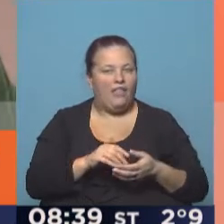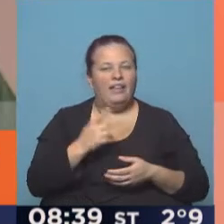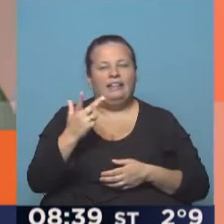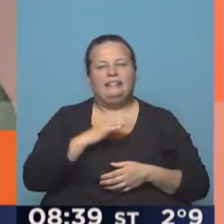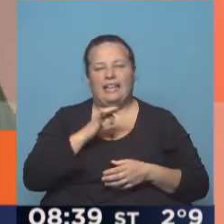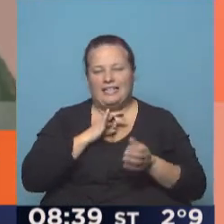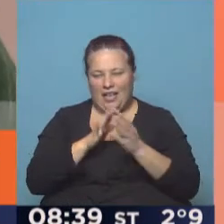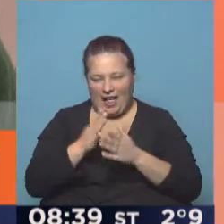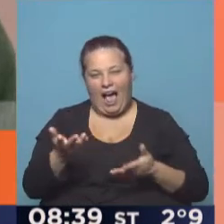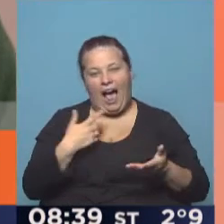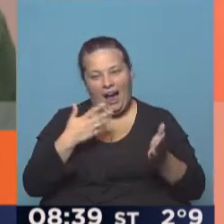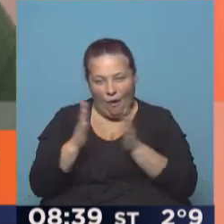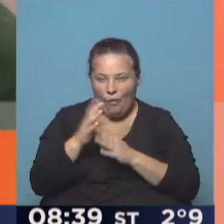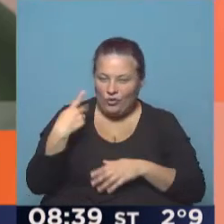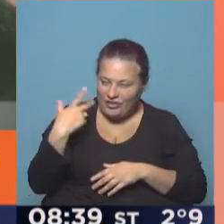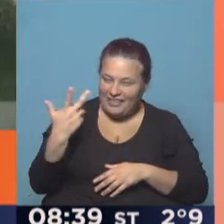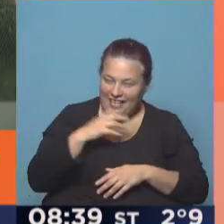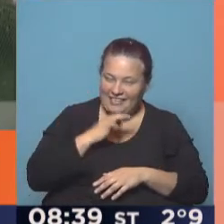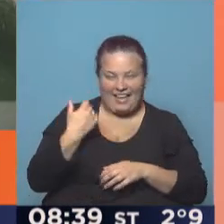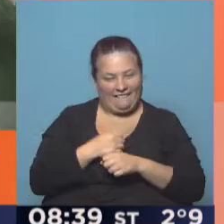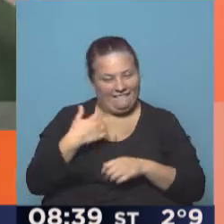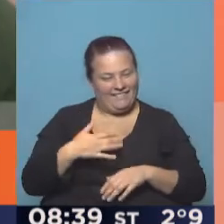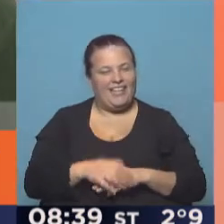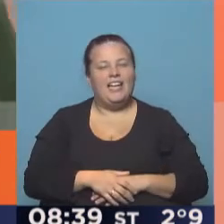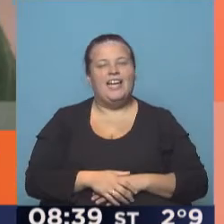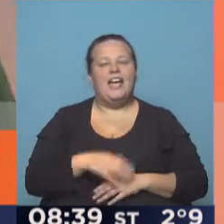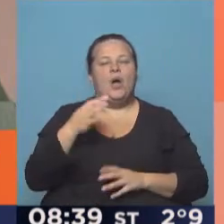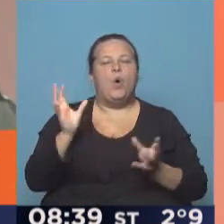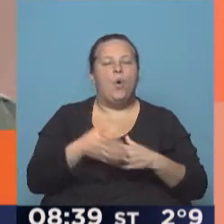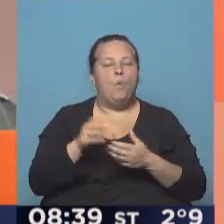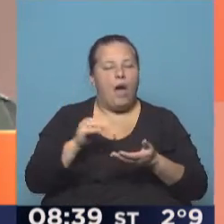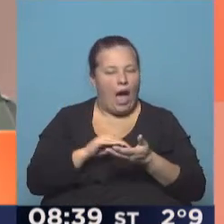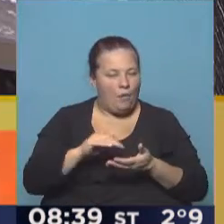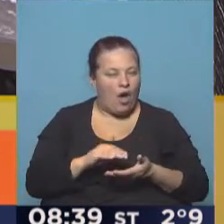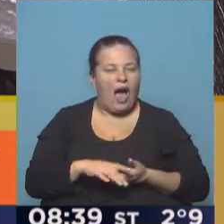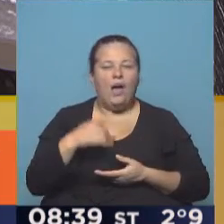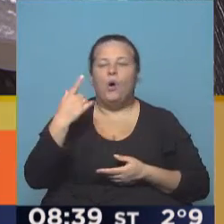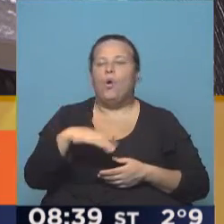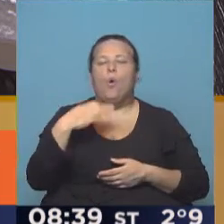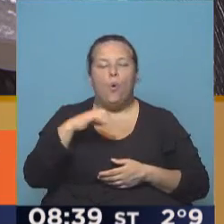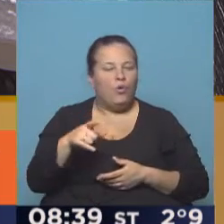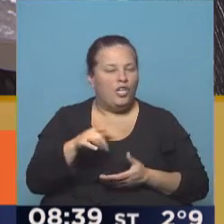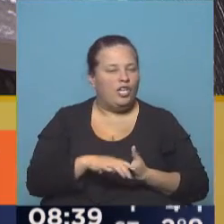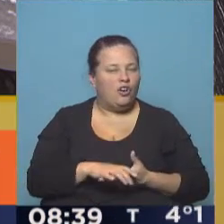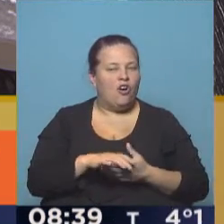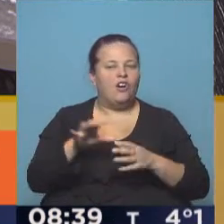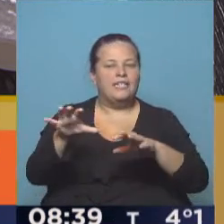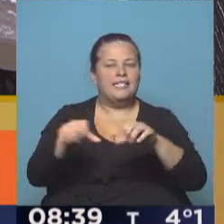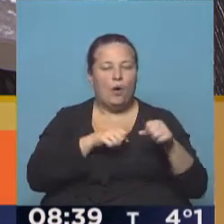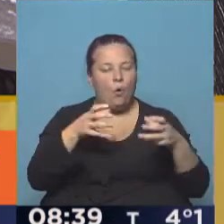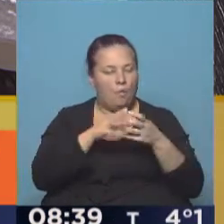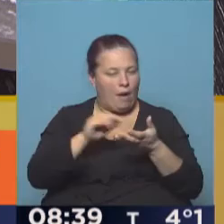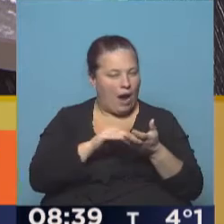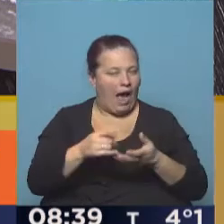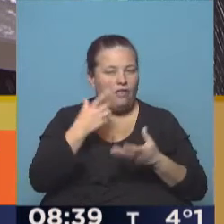con él, ¿no? Claro, hay que convivir 3 años con esto. Sí. Era que había un grupo de abogados y que era el único caso que había de un secuestro de un grupo de abogados.